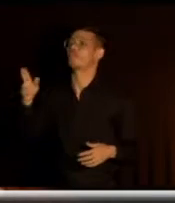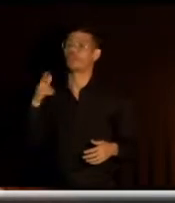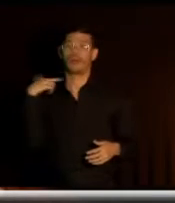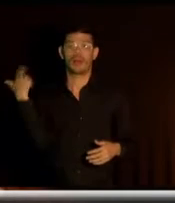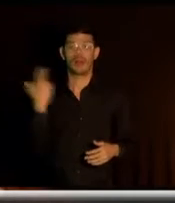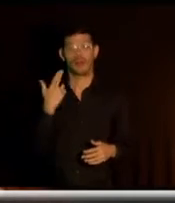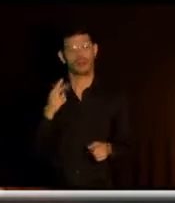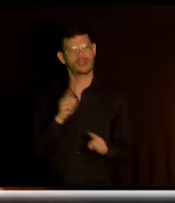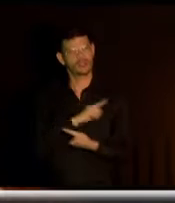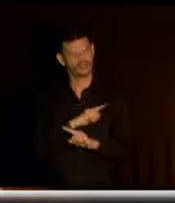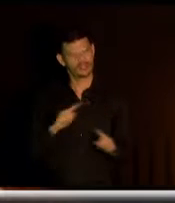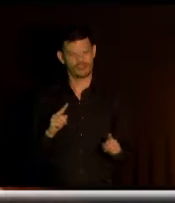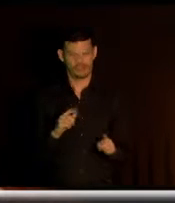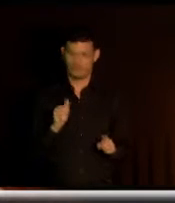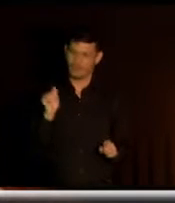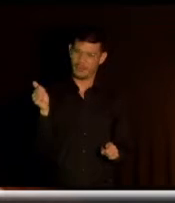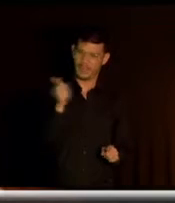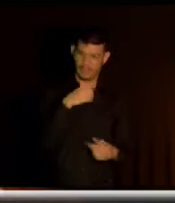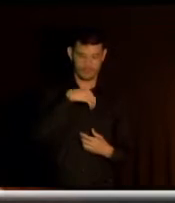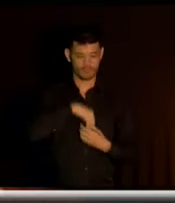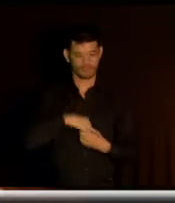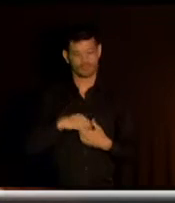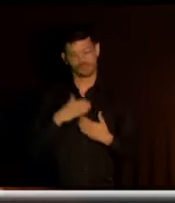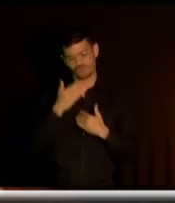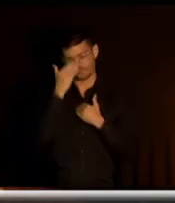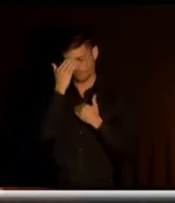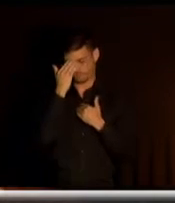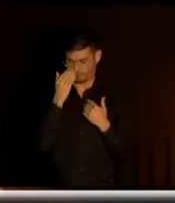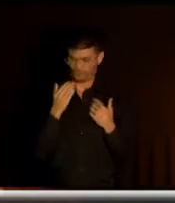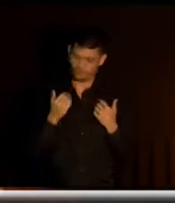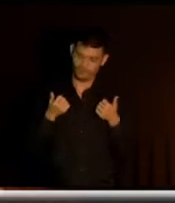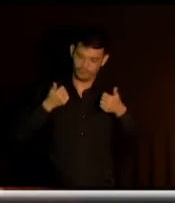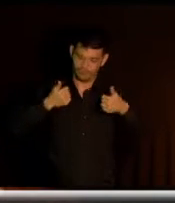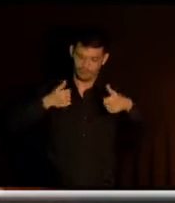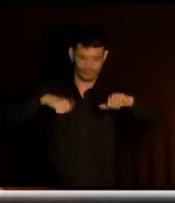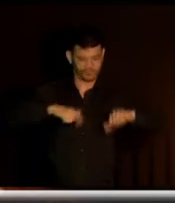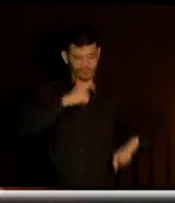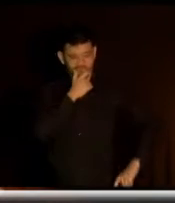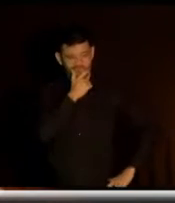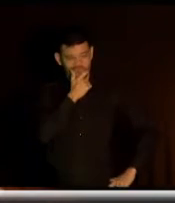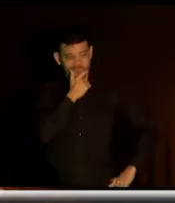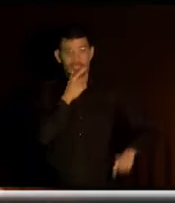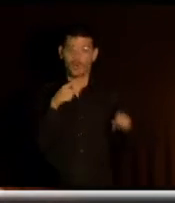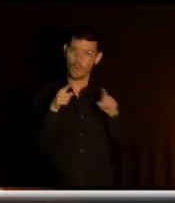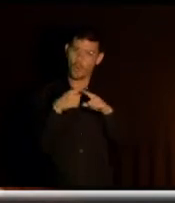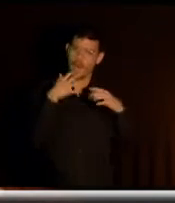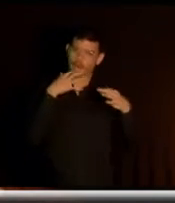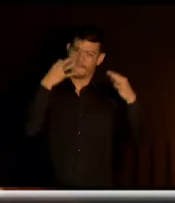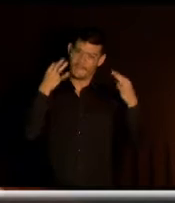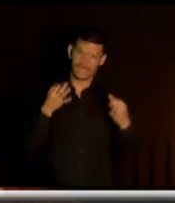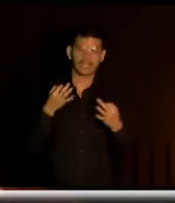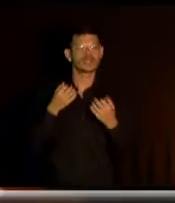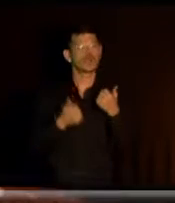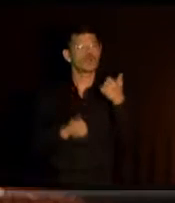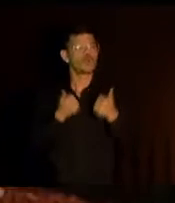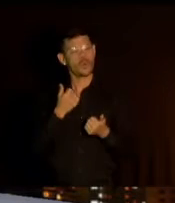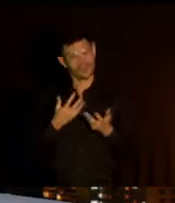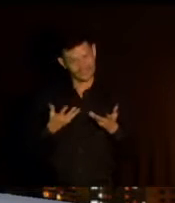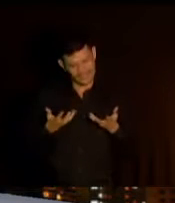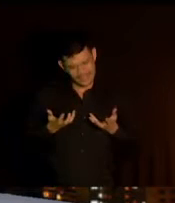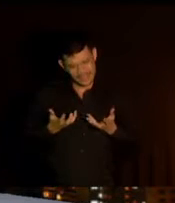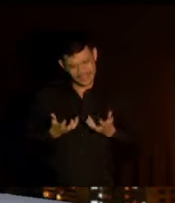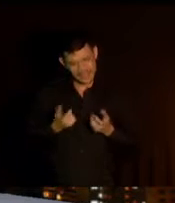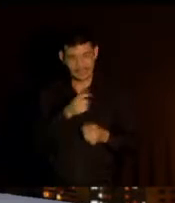saquen ustedes sus propios criterios. Cuando ustedes saquen sus propios criterios se van a dar cuenta de las verdaderas intenciones que tienen estas personas. Muy